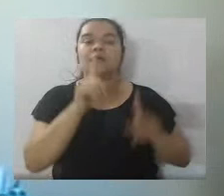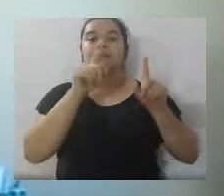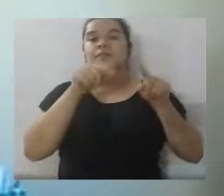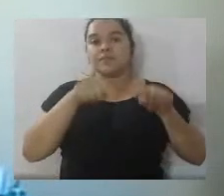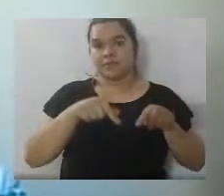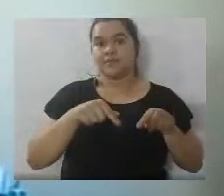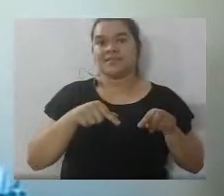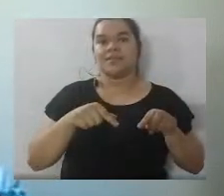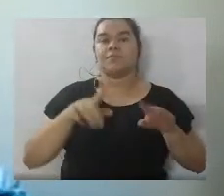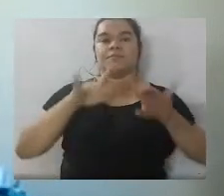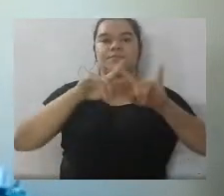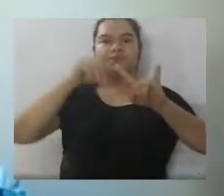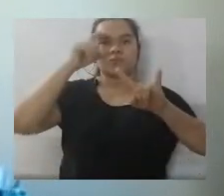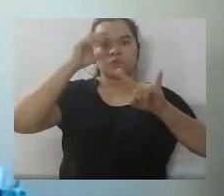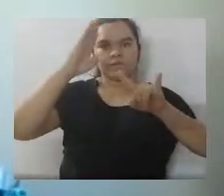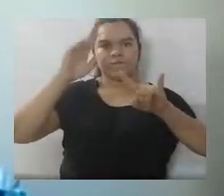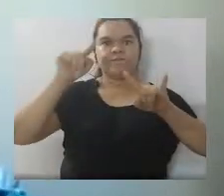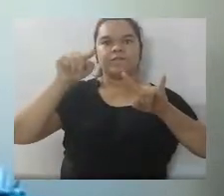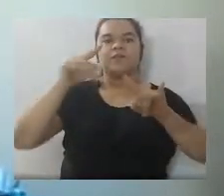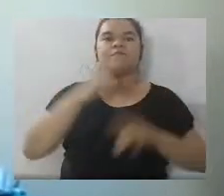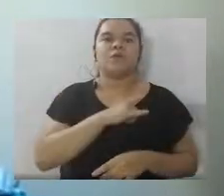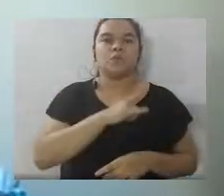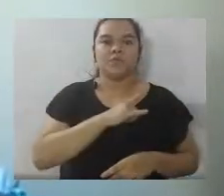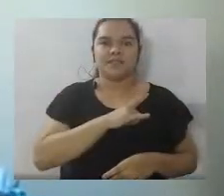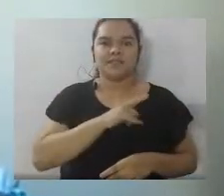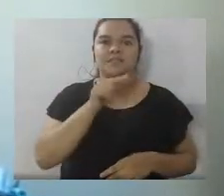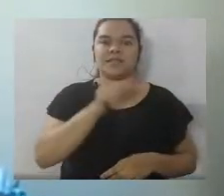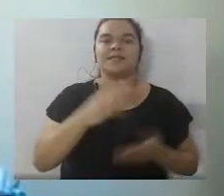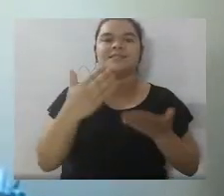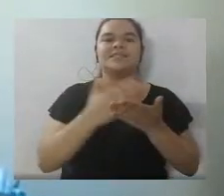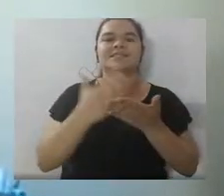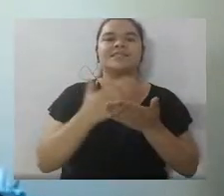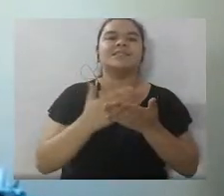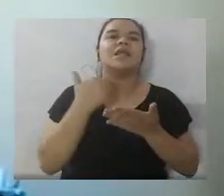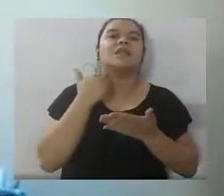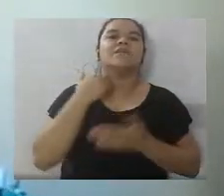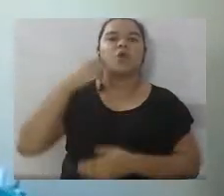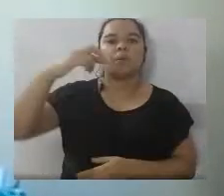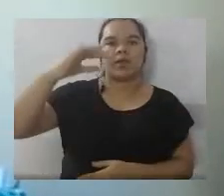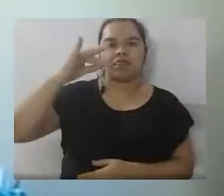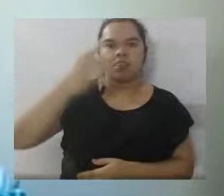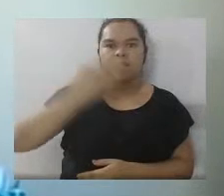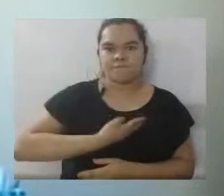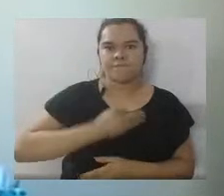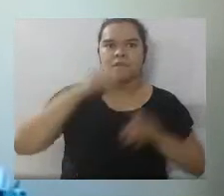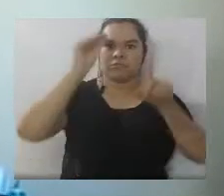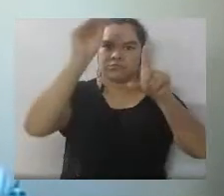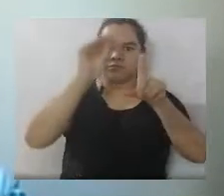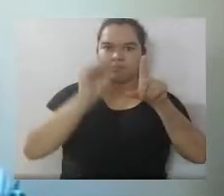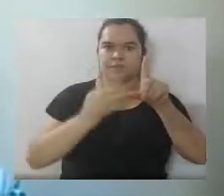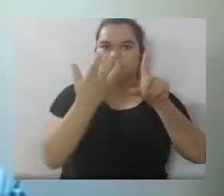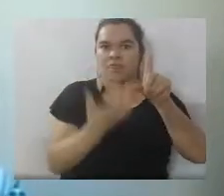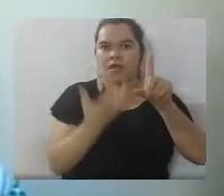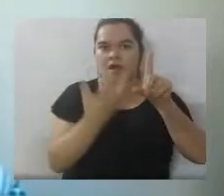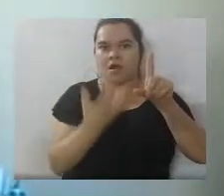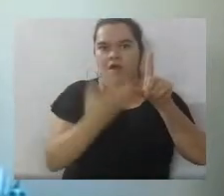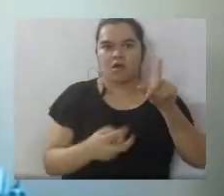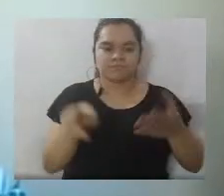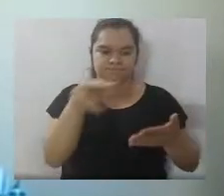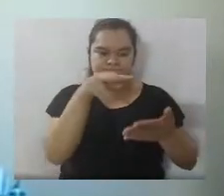página de EXA los materiales y bibliografía que les va a servir para poder